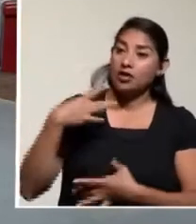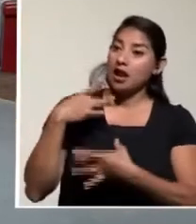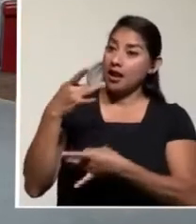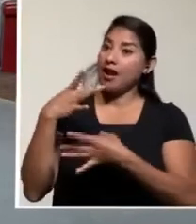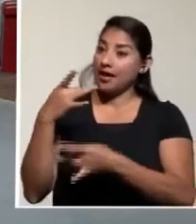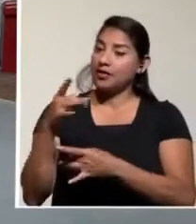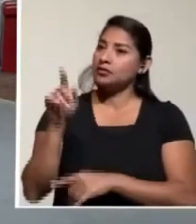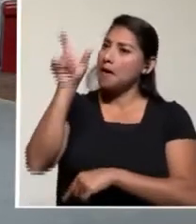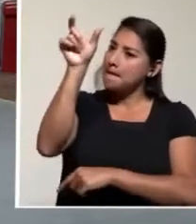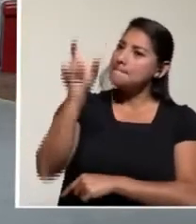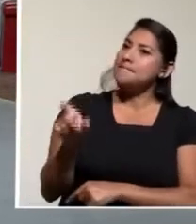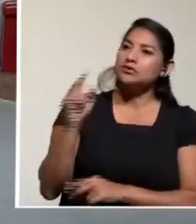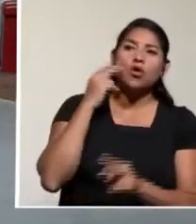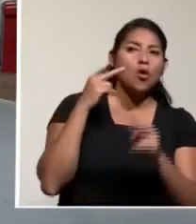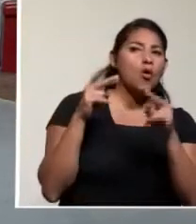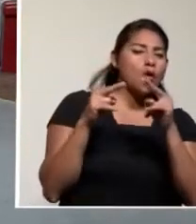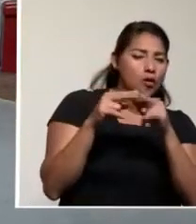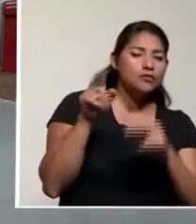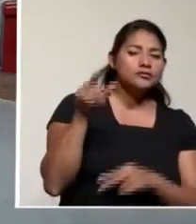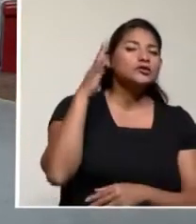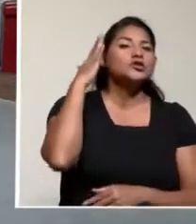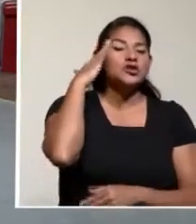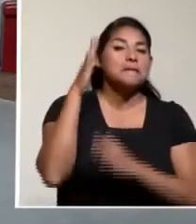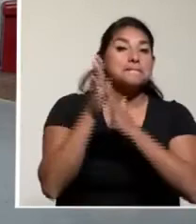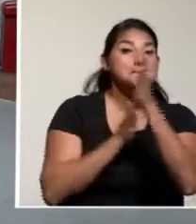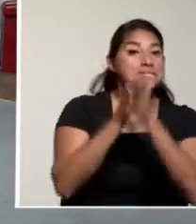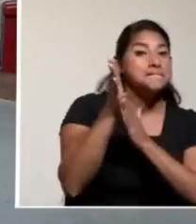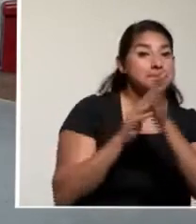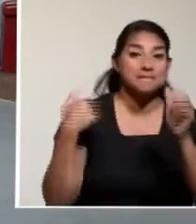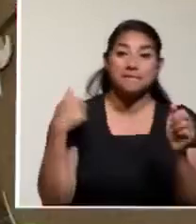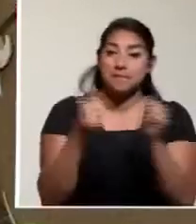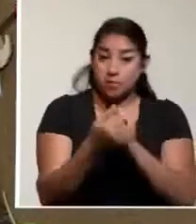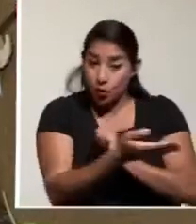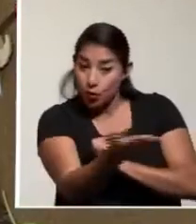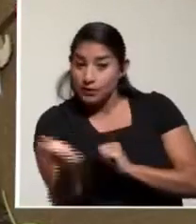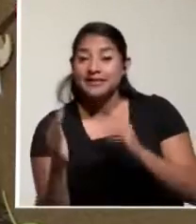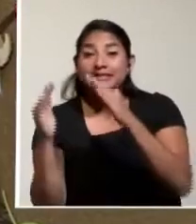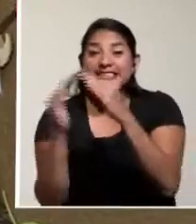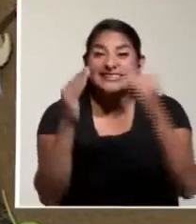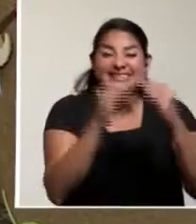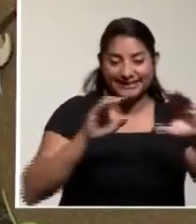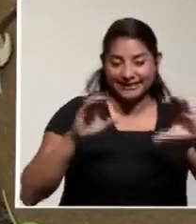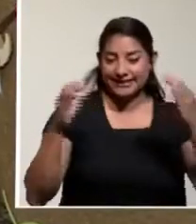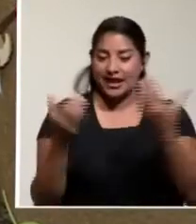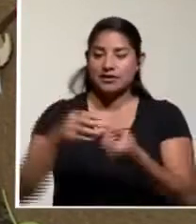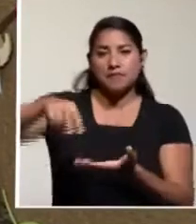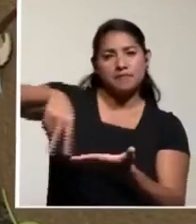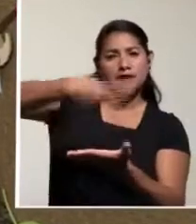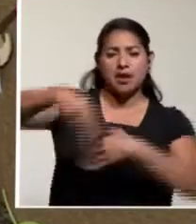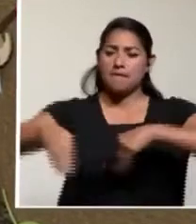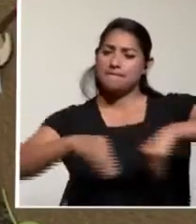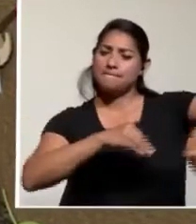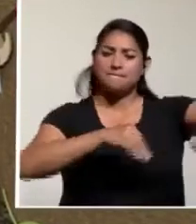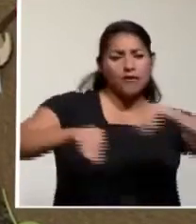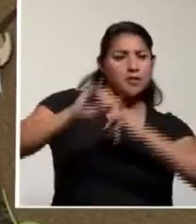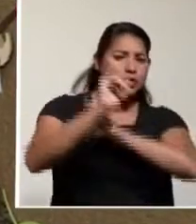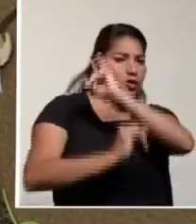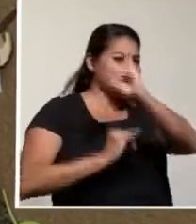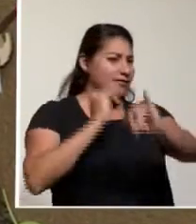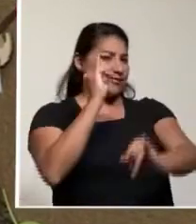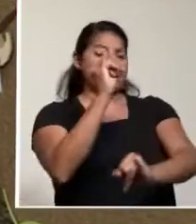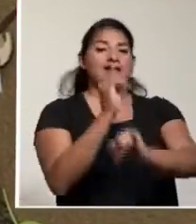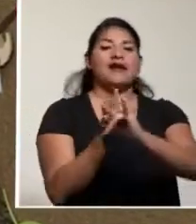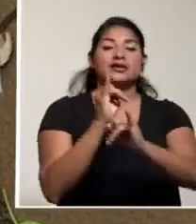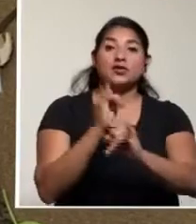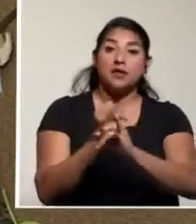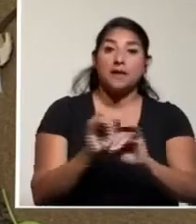son una persona que yo conozco y sé que va a aprovechar junto con ustedes allá en casa la clase del baile y movimiento internacional.